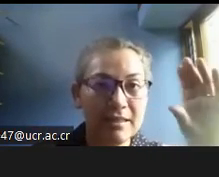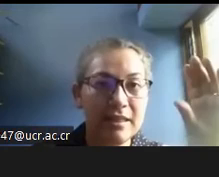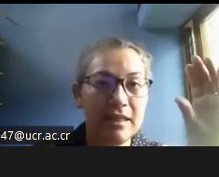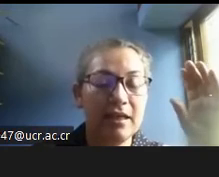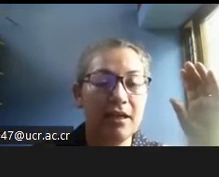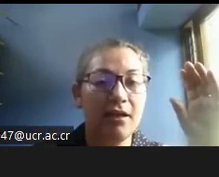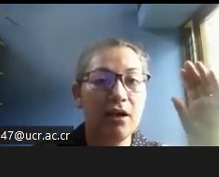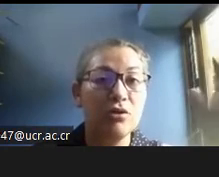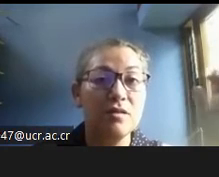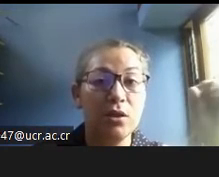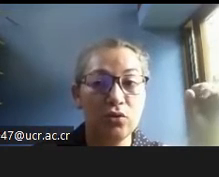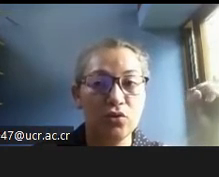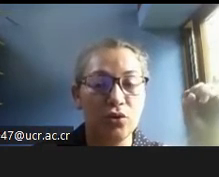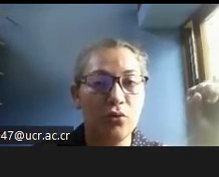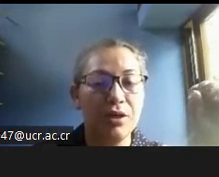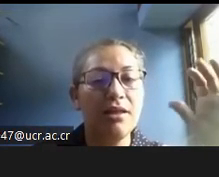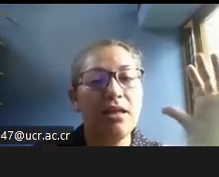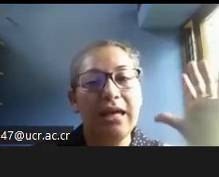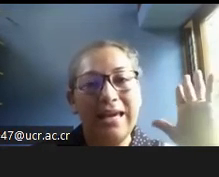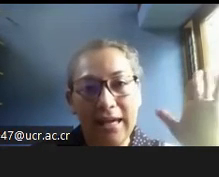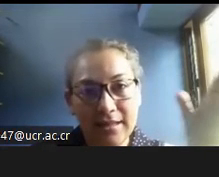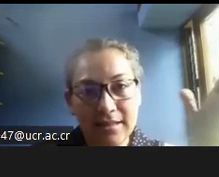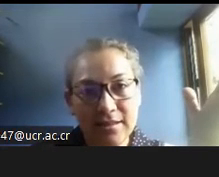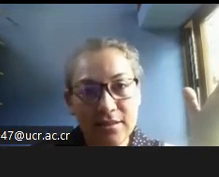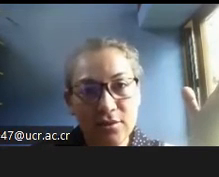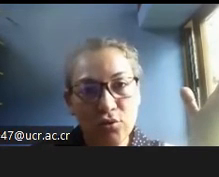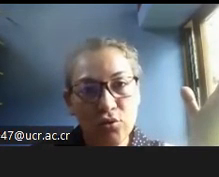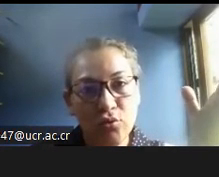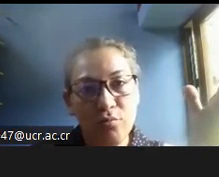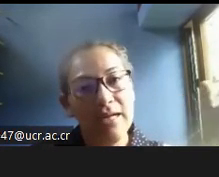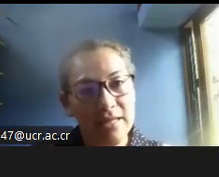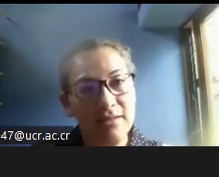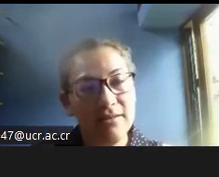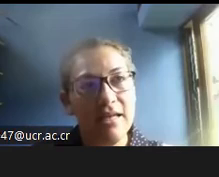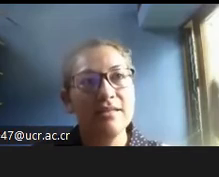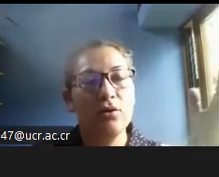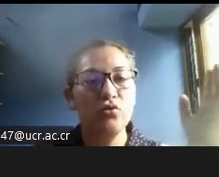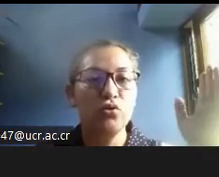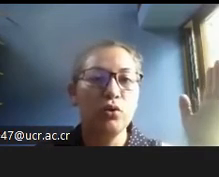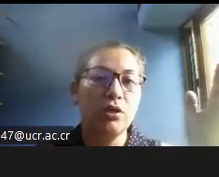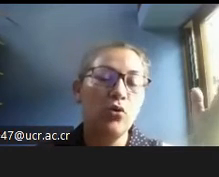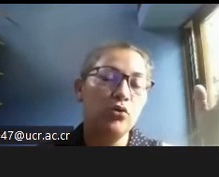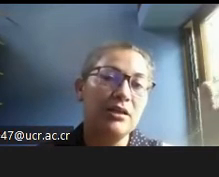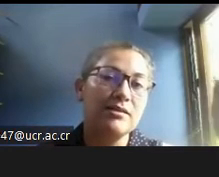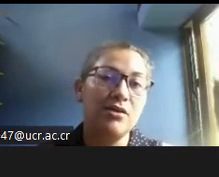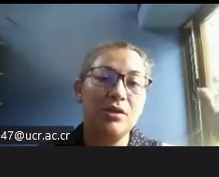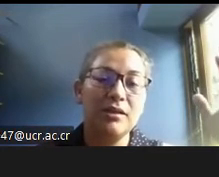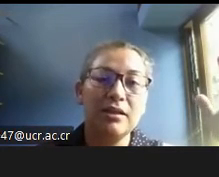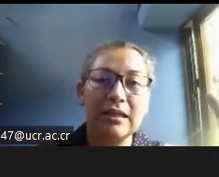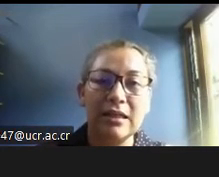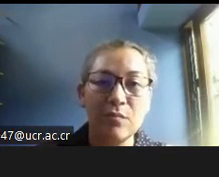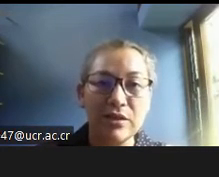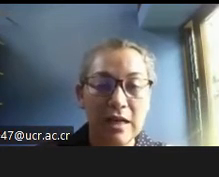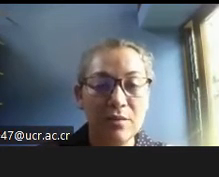sobre este acontecimiento histórico, ¿verdad? Este es un video de muy buena calidad, está construido utilizando